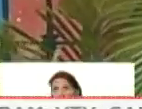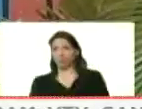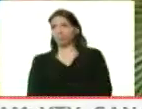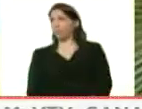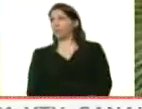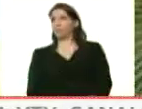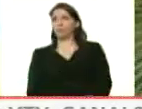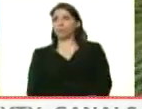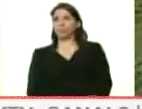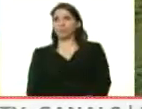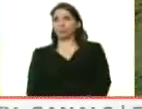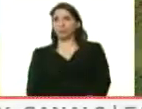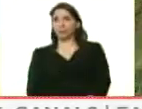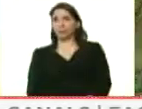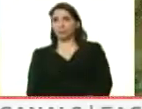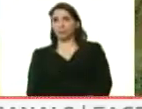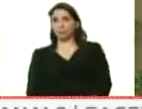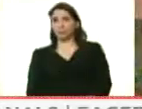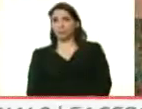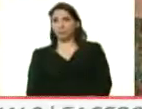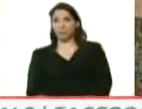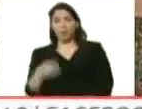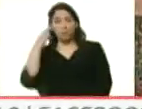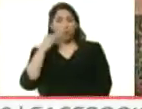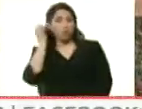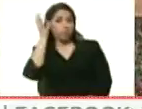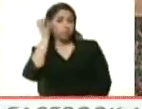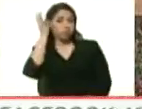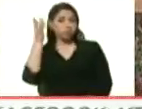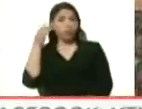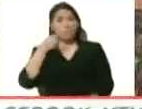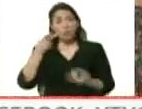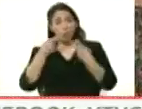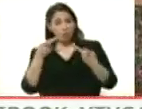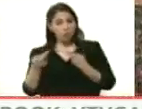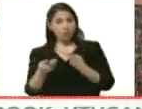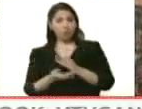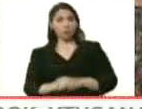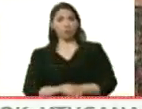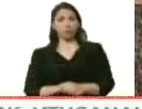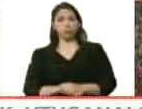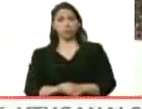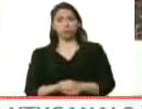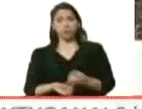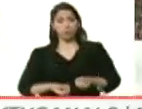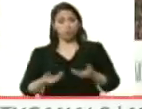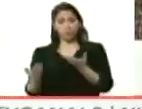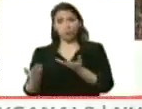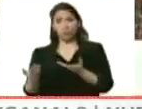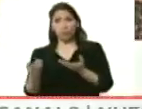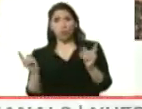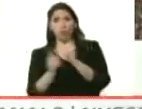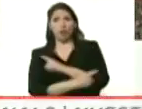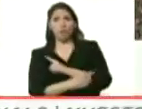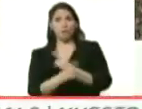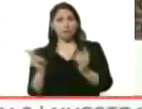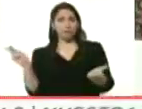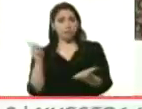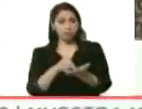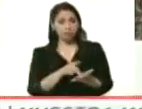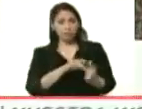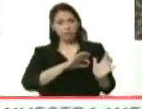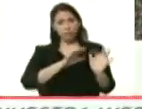militar, su genio político, su estrategia, cambia el teatro de la guerra y se viene a la provincia de